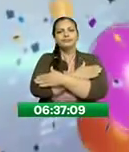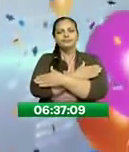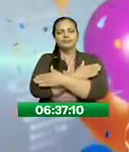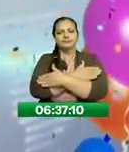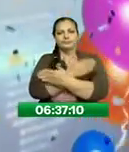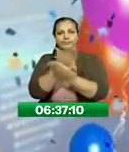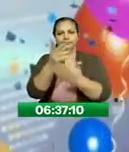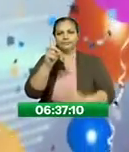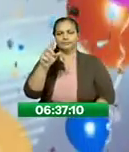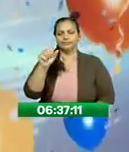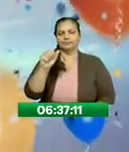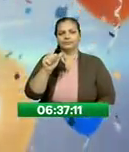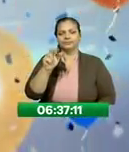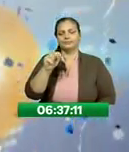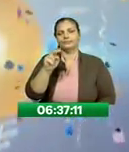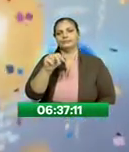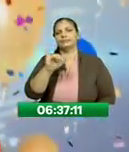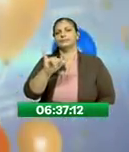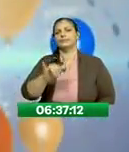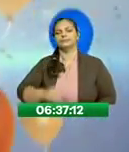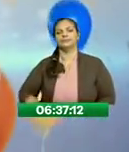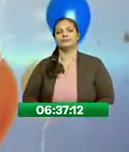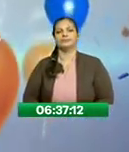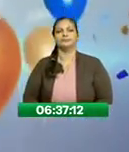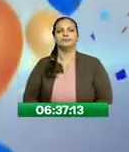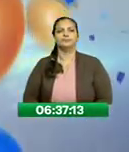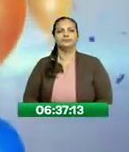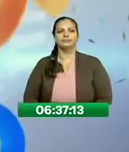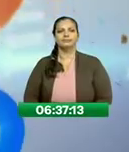Danito. Que le van a dar toda la torta, no se preocupe. Eso.